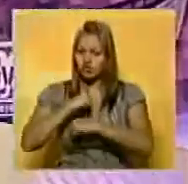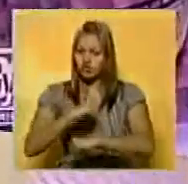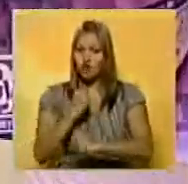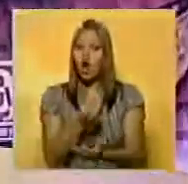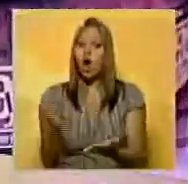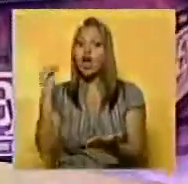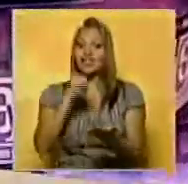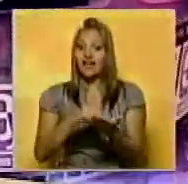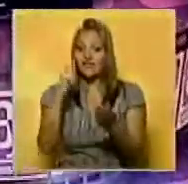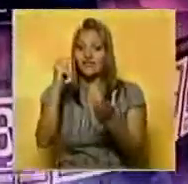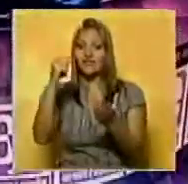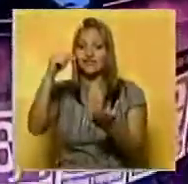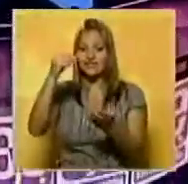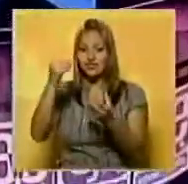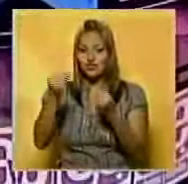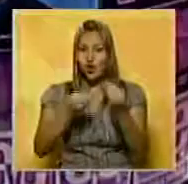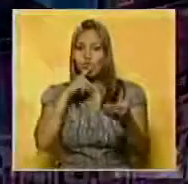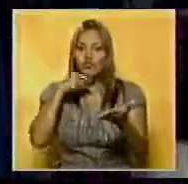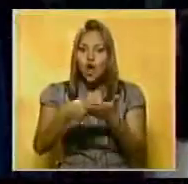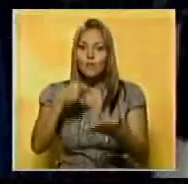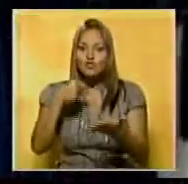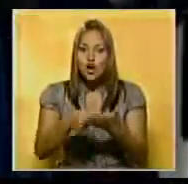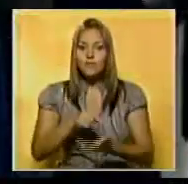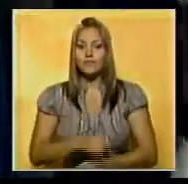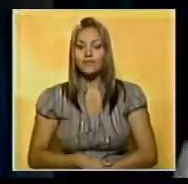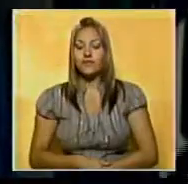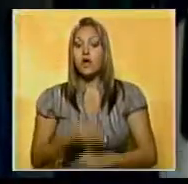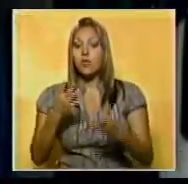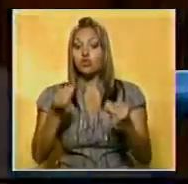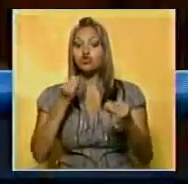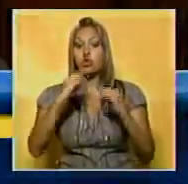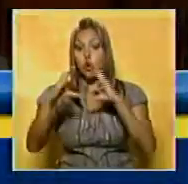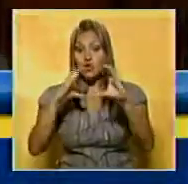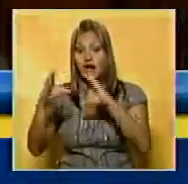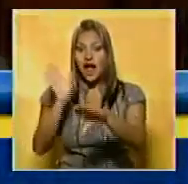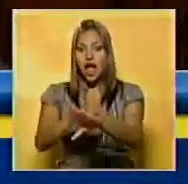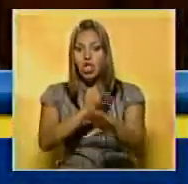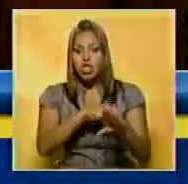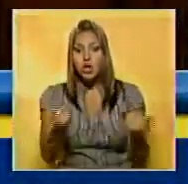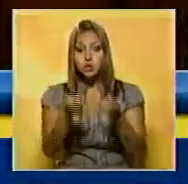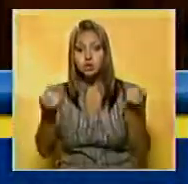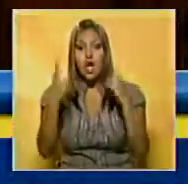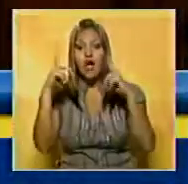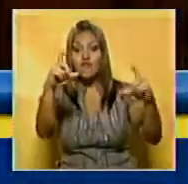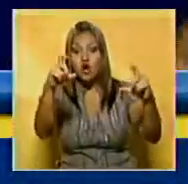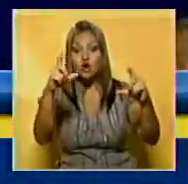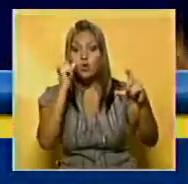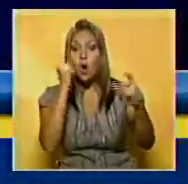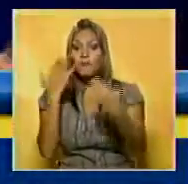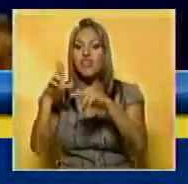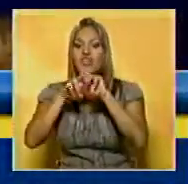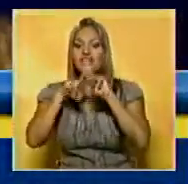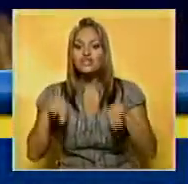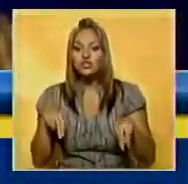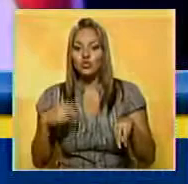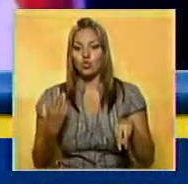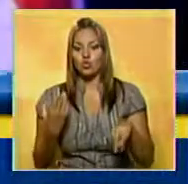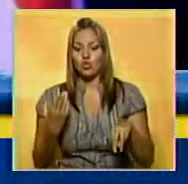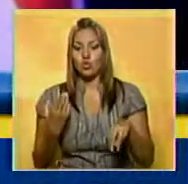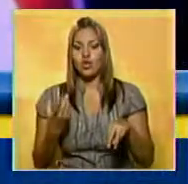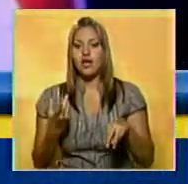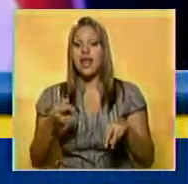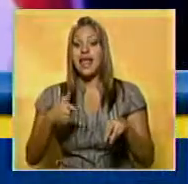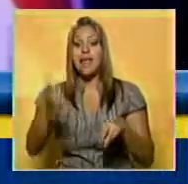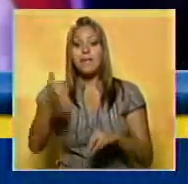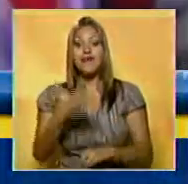estar en el centro de la controversia. Varios medios aseguran que andan circulando fotos del actor desnudo en los tiempos cuando era